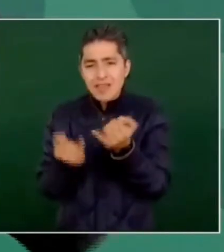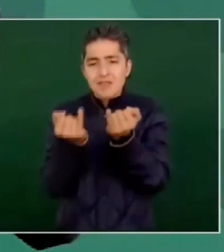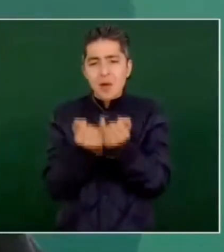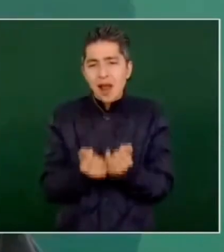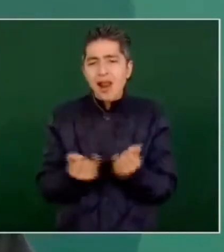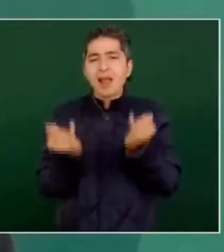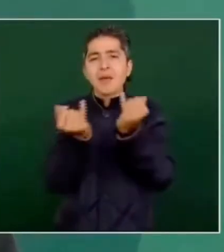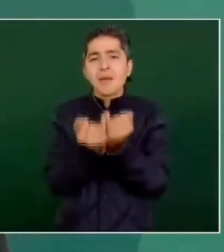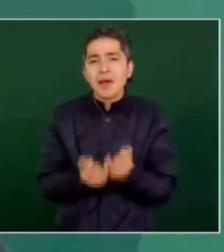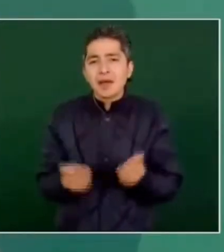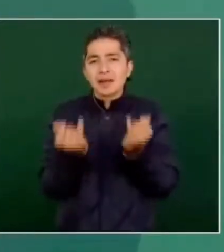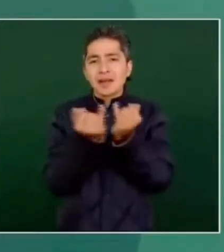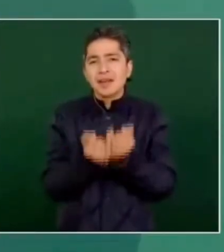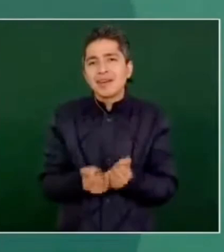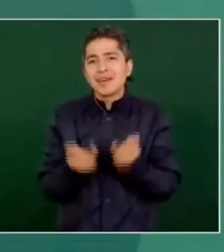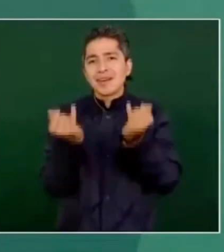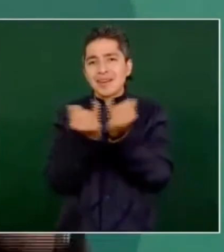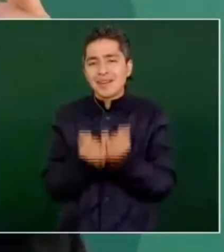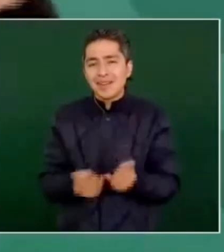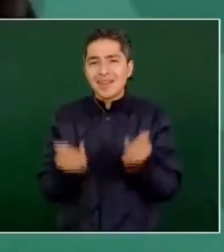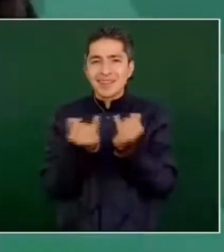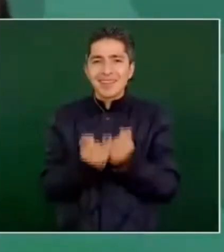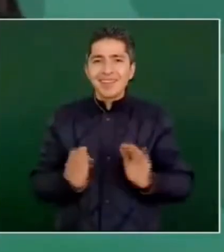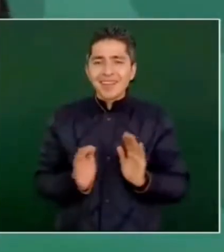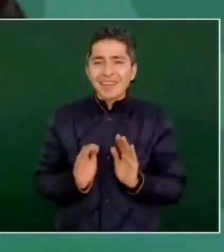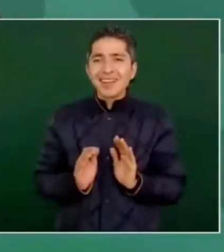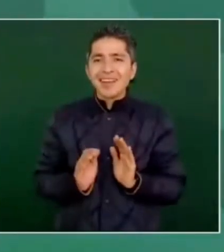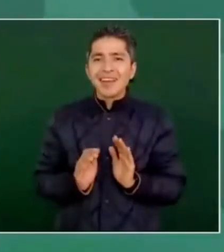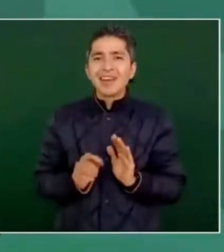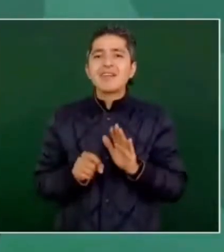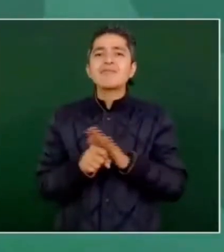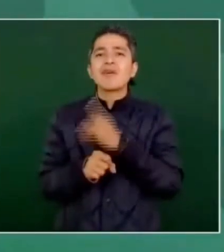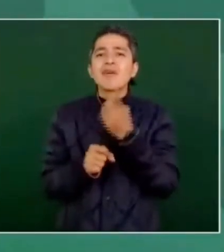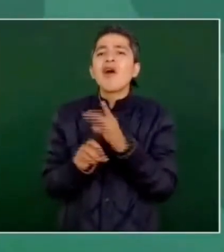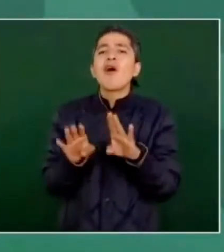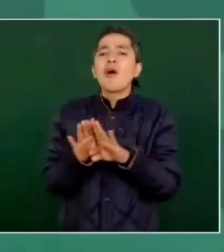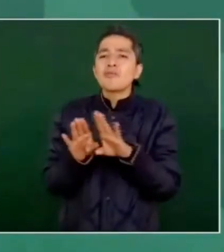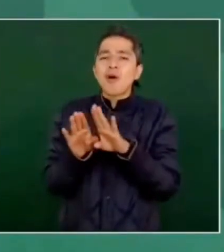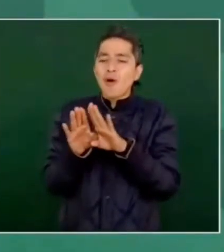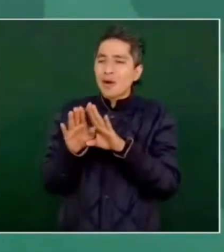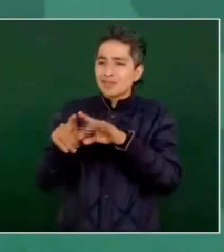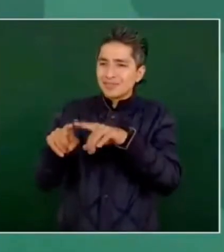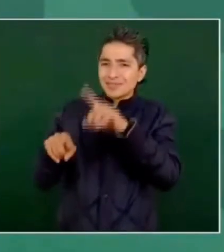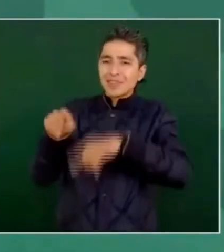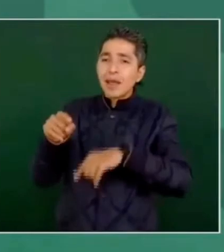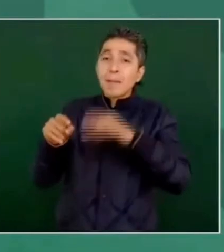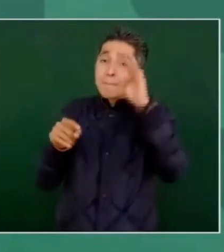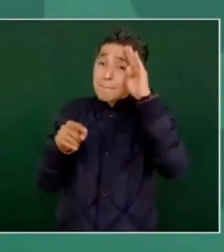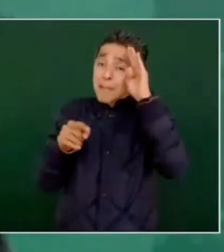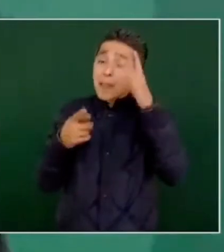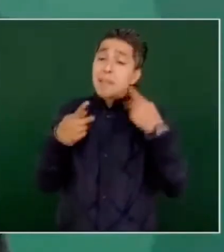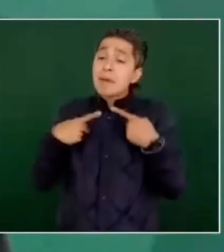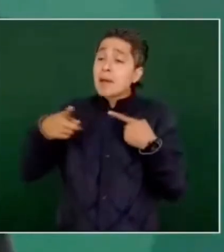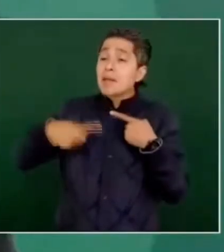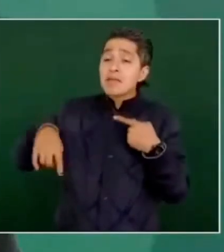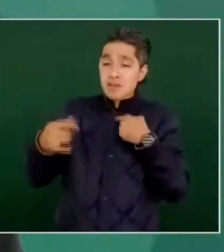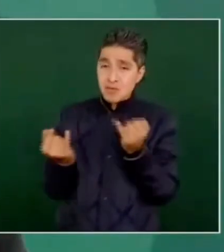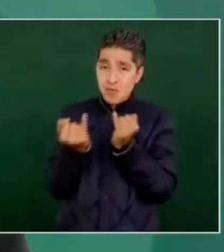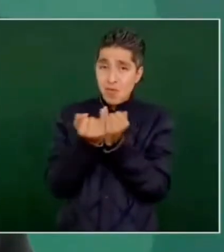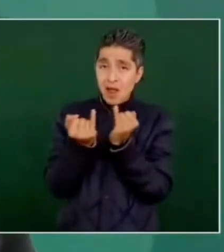disco rayado, porque si no, ¿cómo contrarresto a los que piensan que es lo mismo?